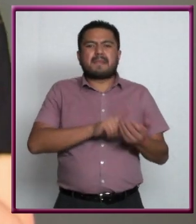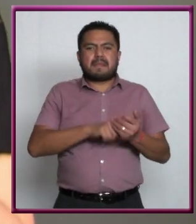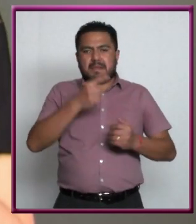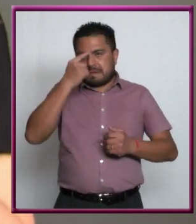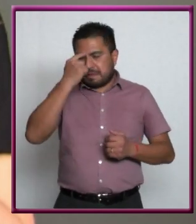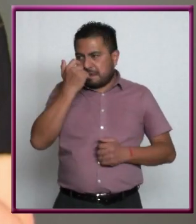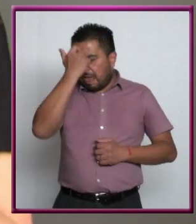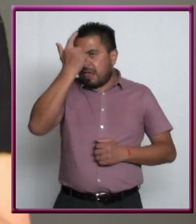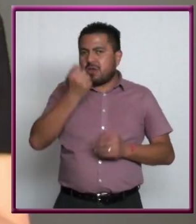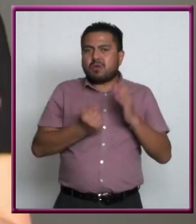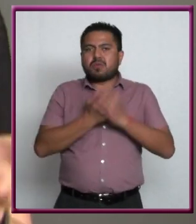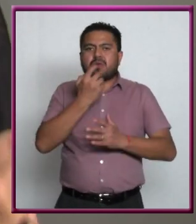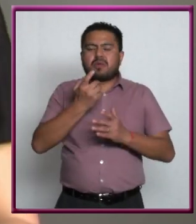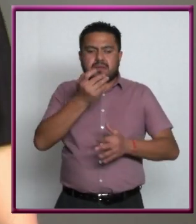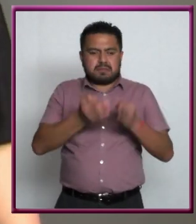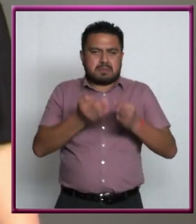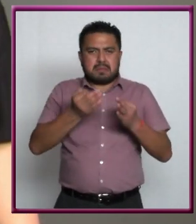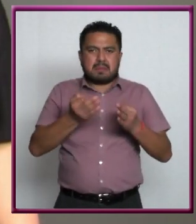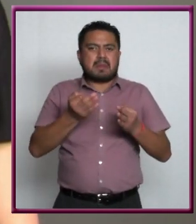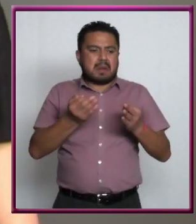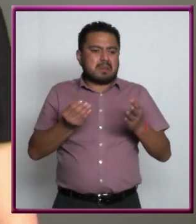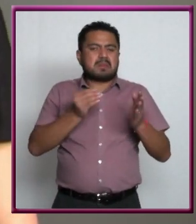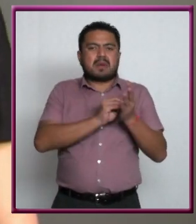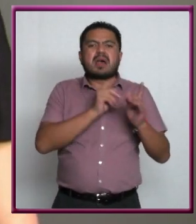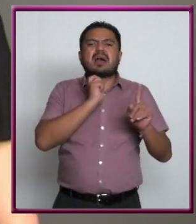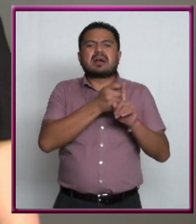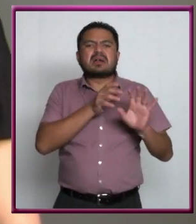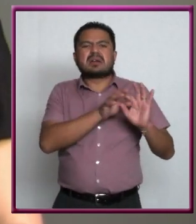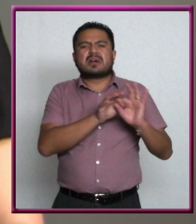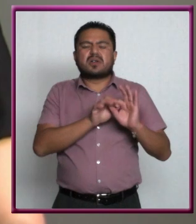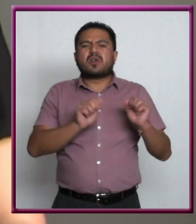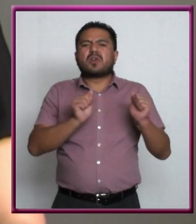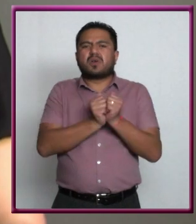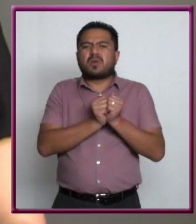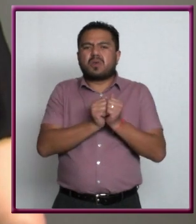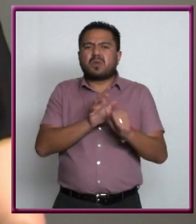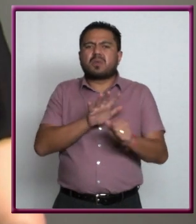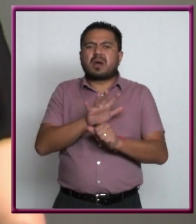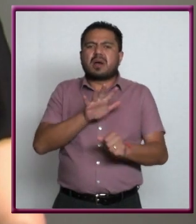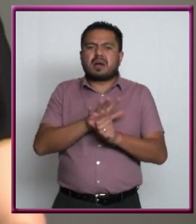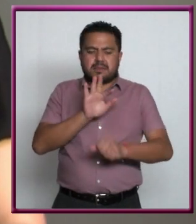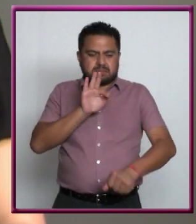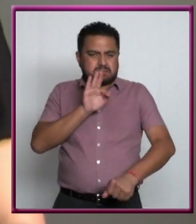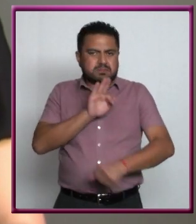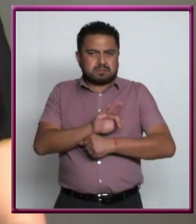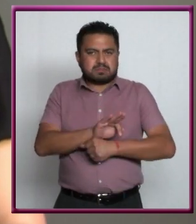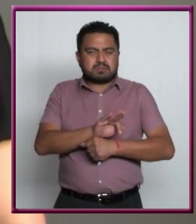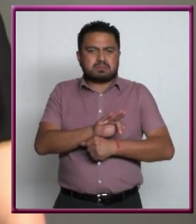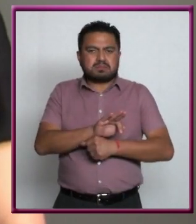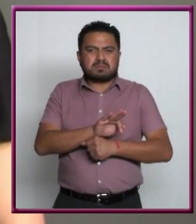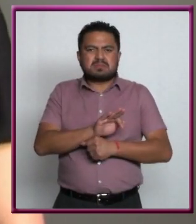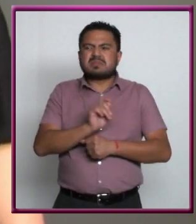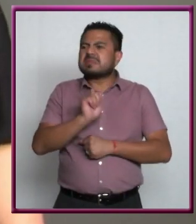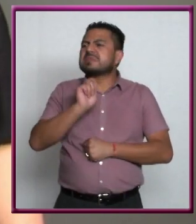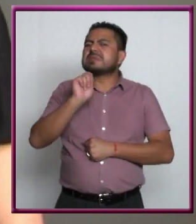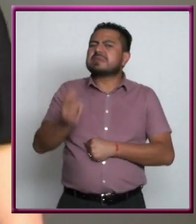ingresa o crea un nuevo tipo penal, ¿no?, que tiene que ver con la